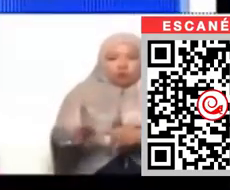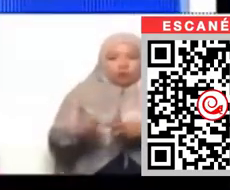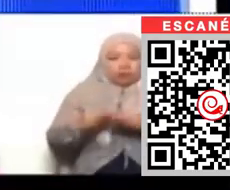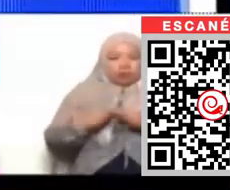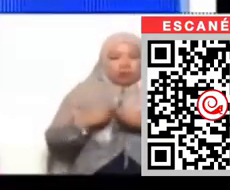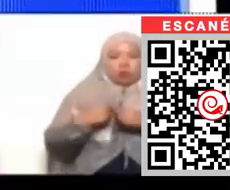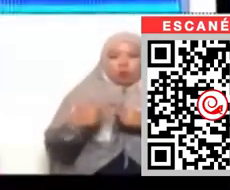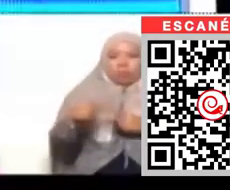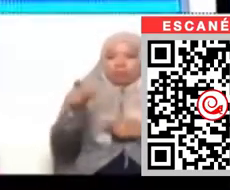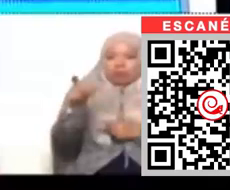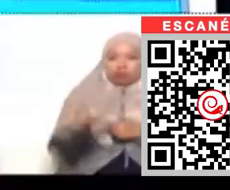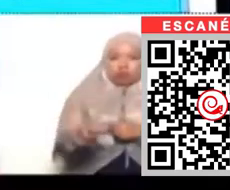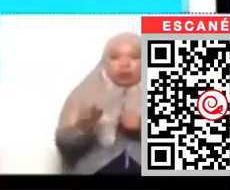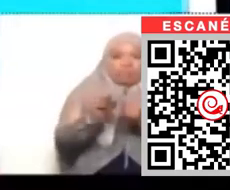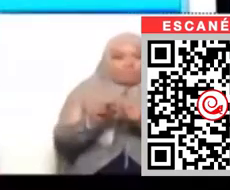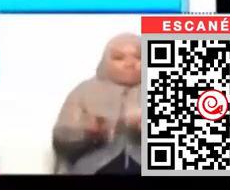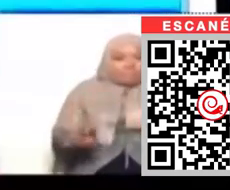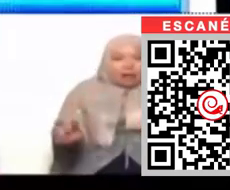al otro ser humano,